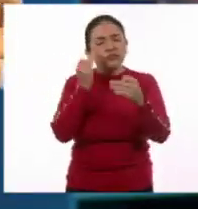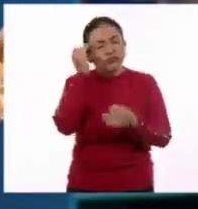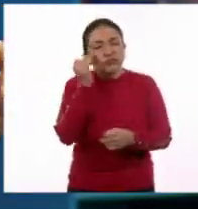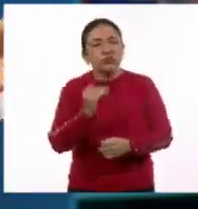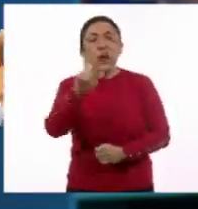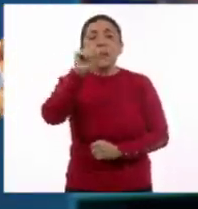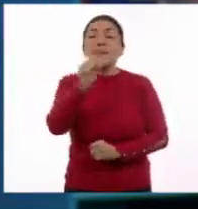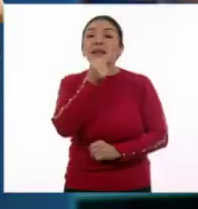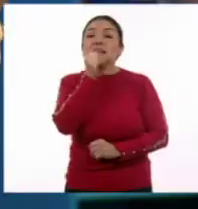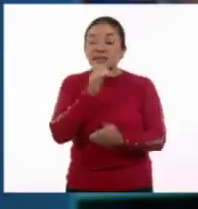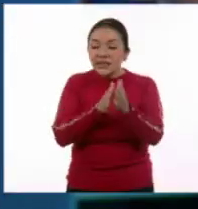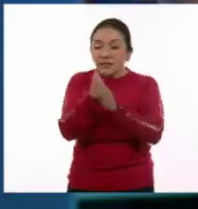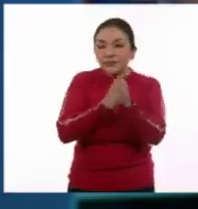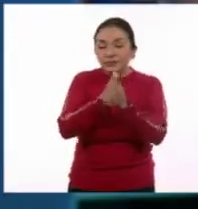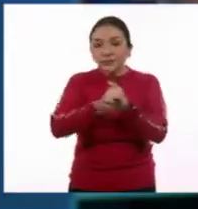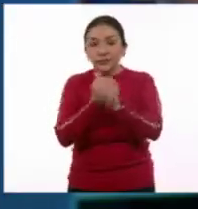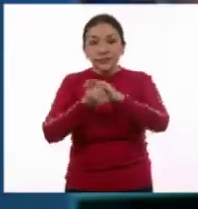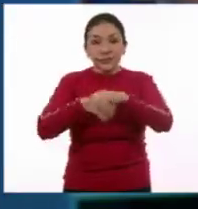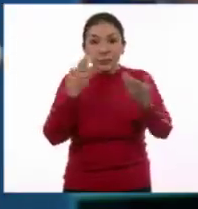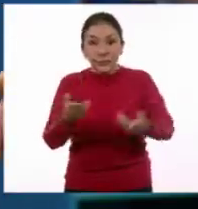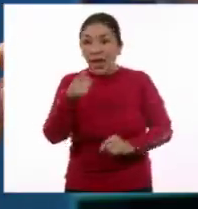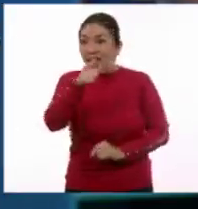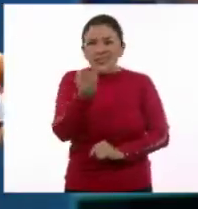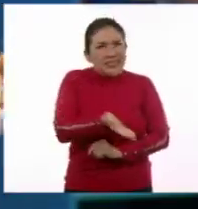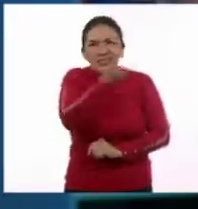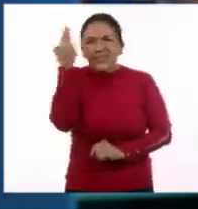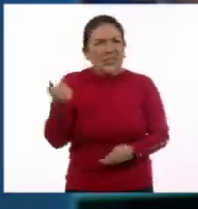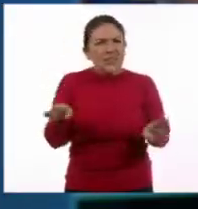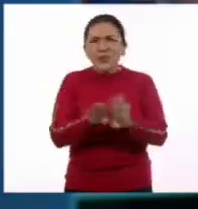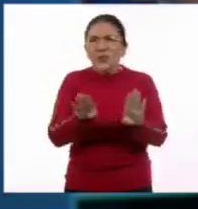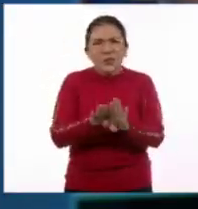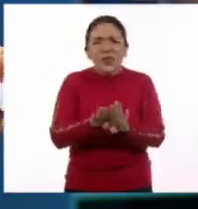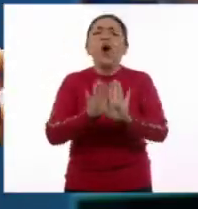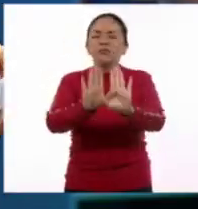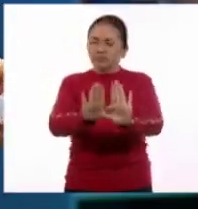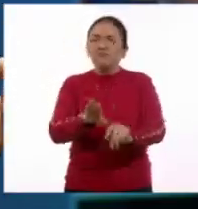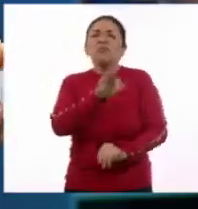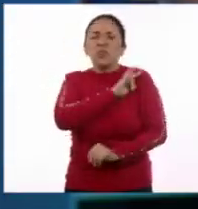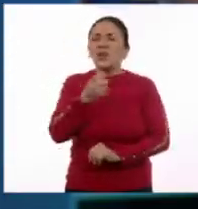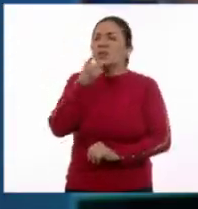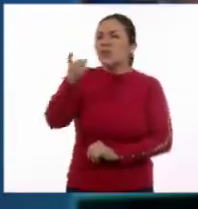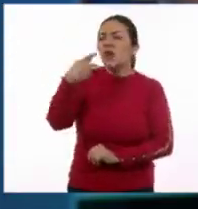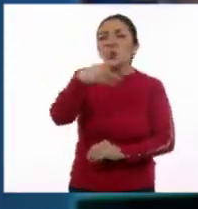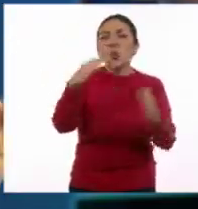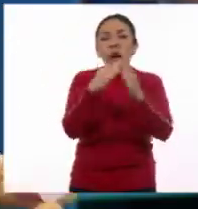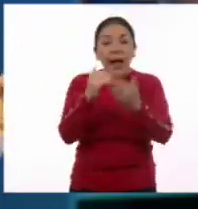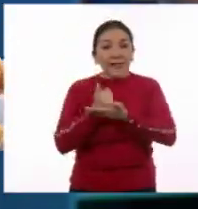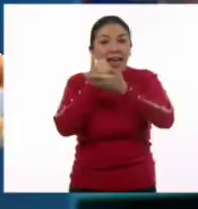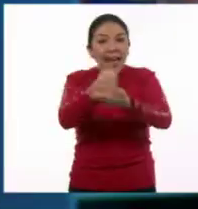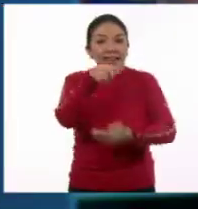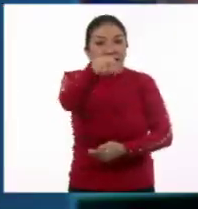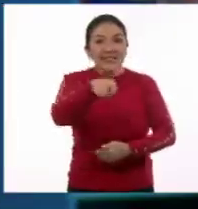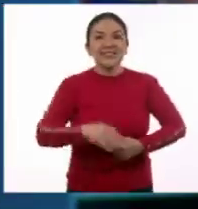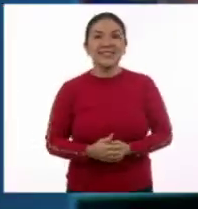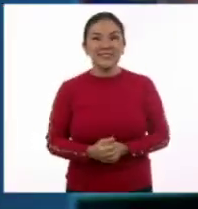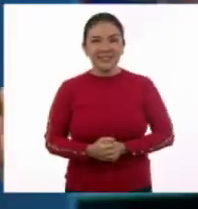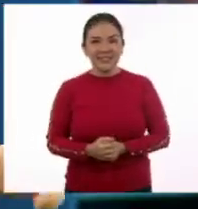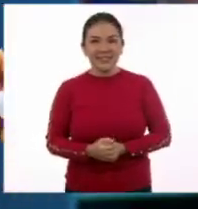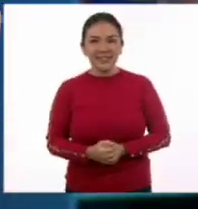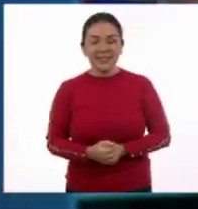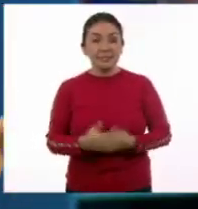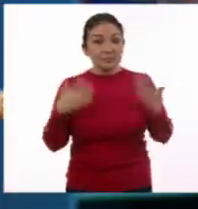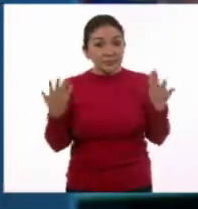20 segundos y si no sabes cómo hacerlo pida ayuda en casa de